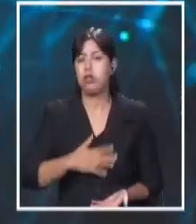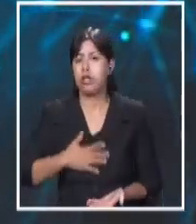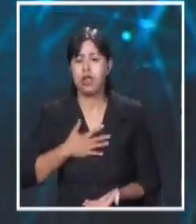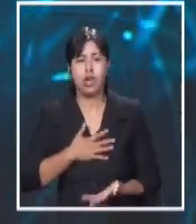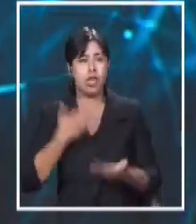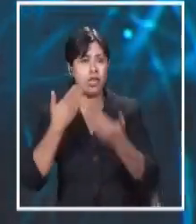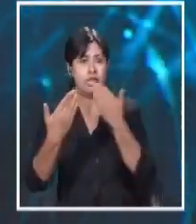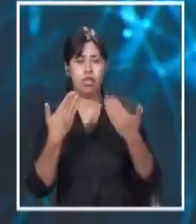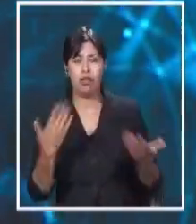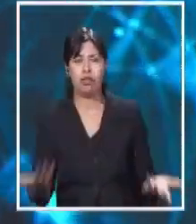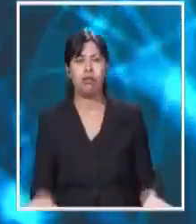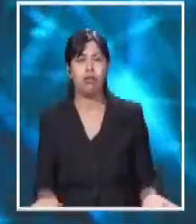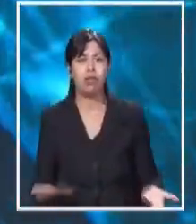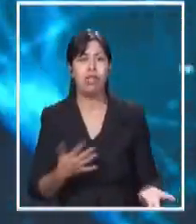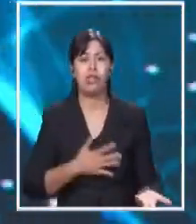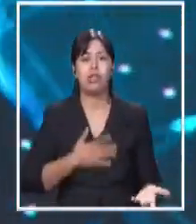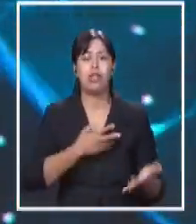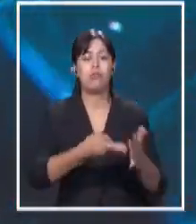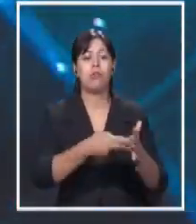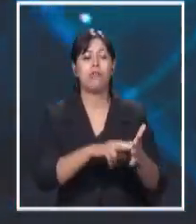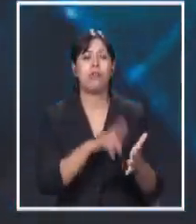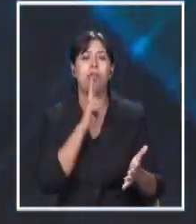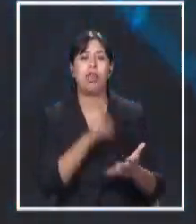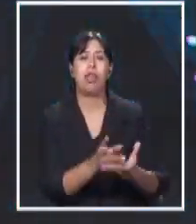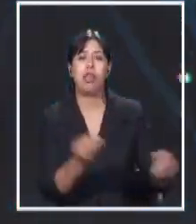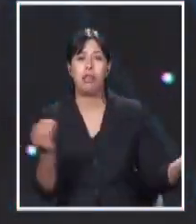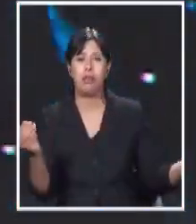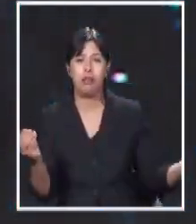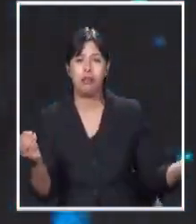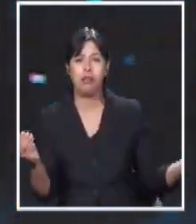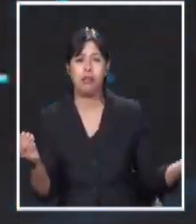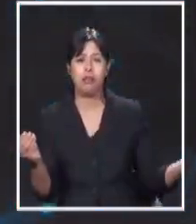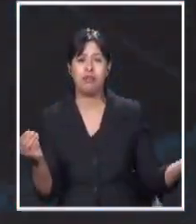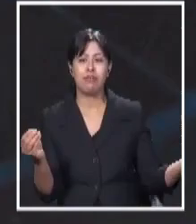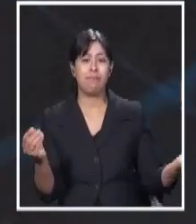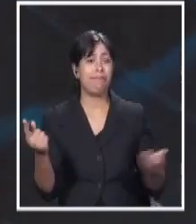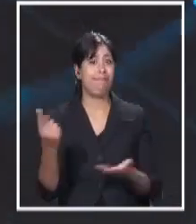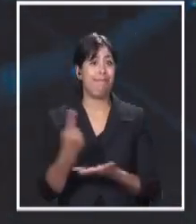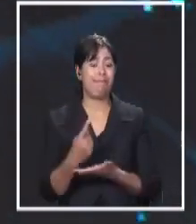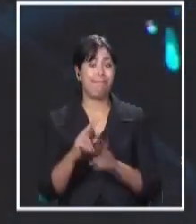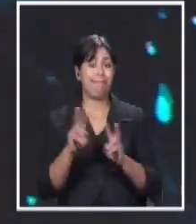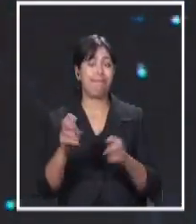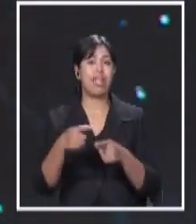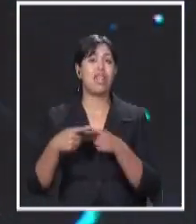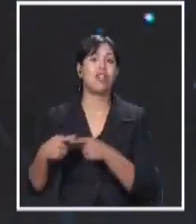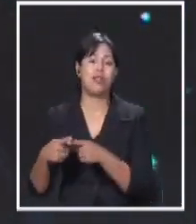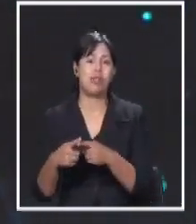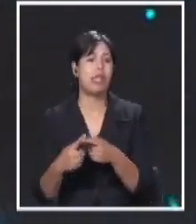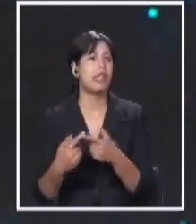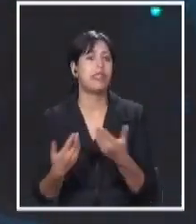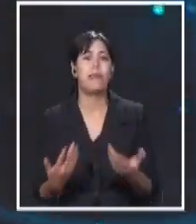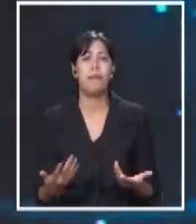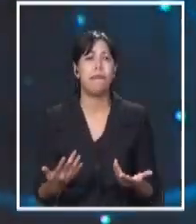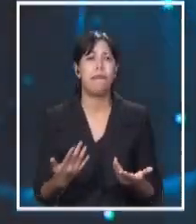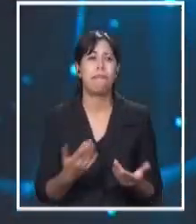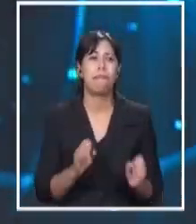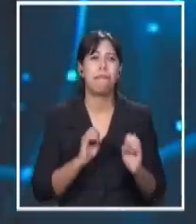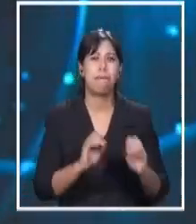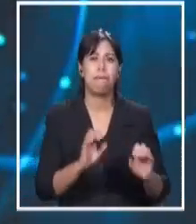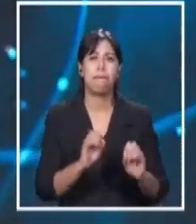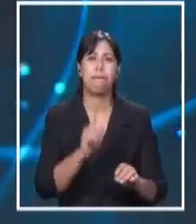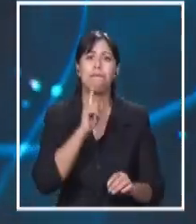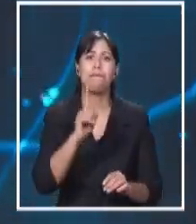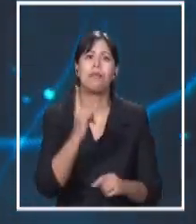psicoterapia. Quieren que solucionen sus problemas. O sea, entramos en los determinantes sociales. ¿Y qué es lo que entrenamos? ¿A quiénes entrenamos nosotros